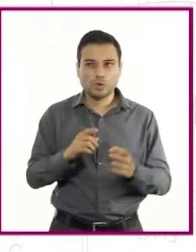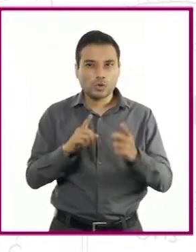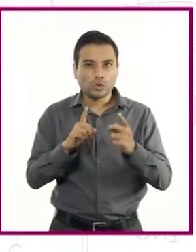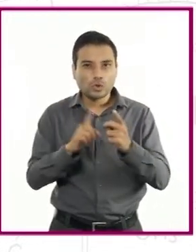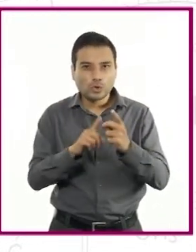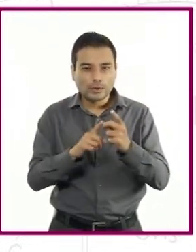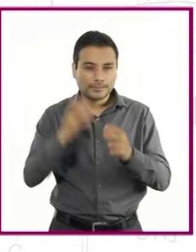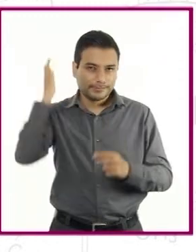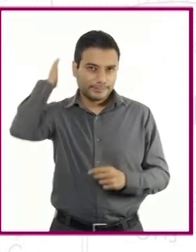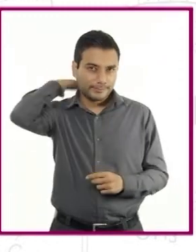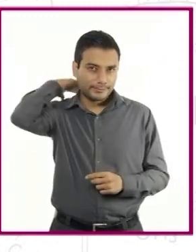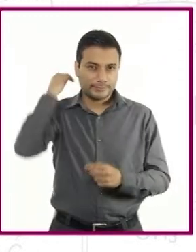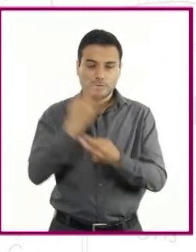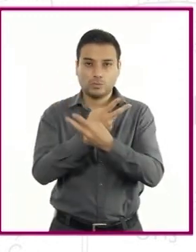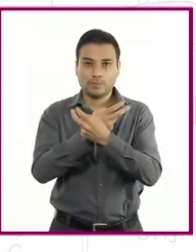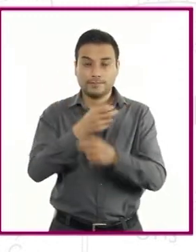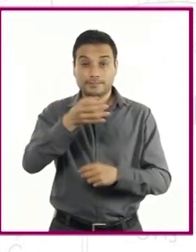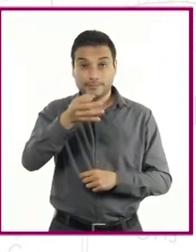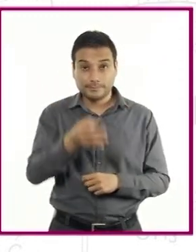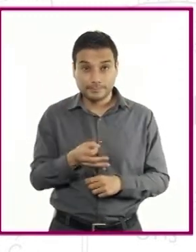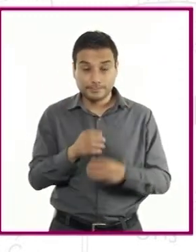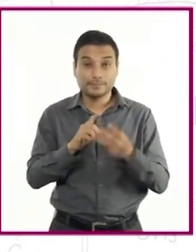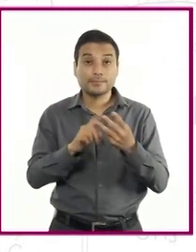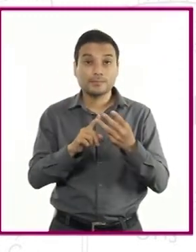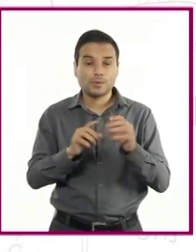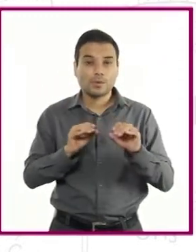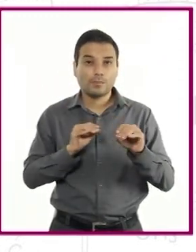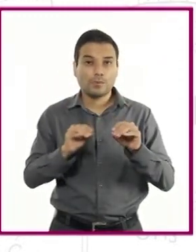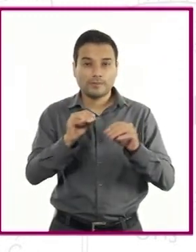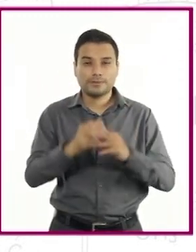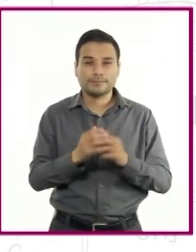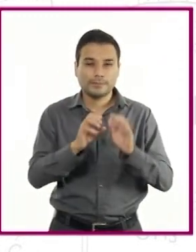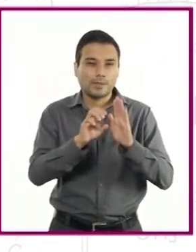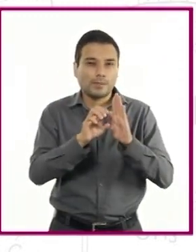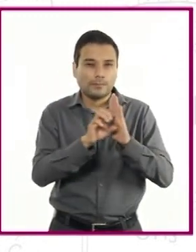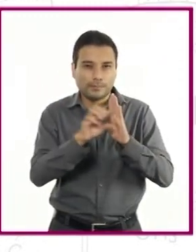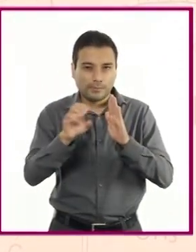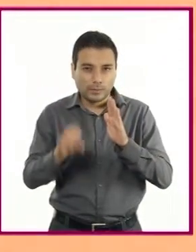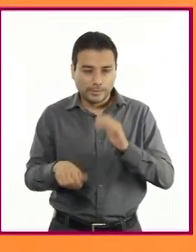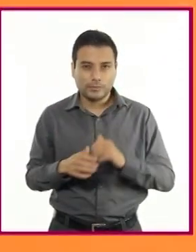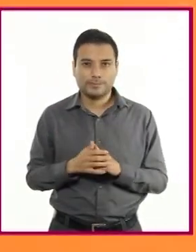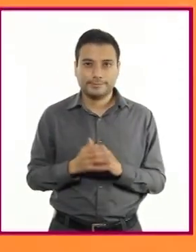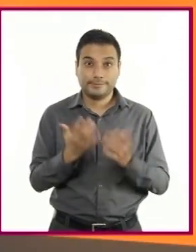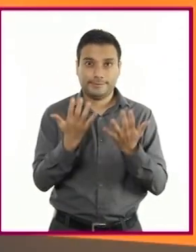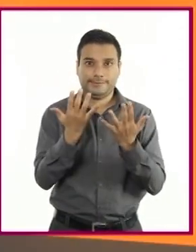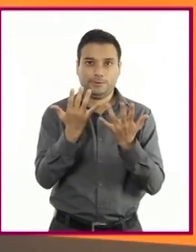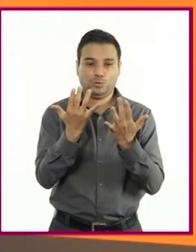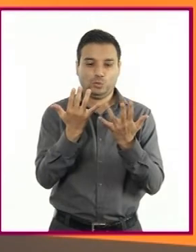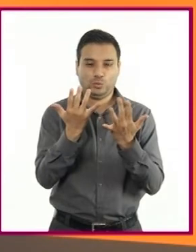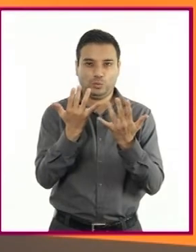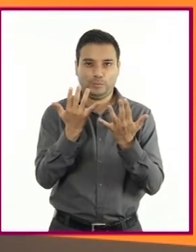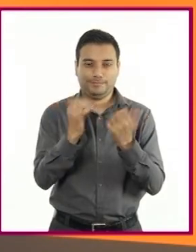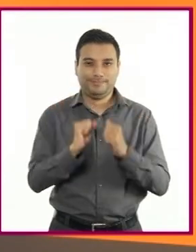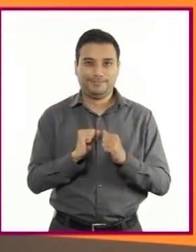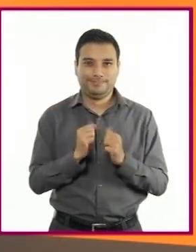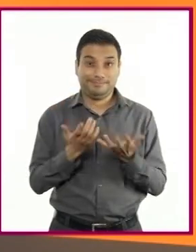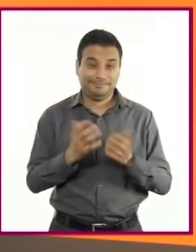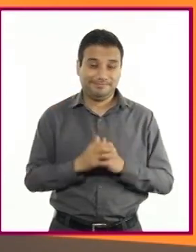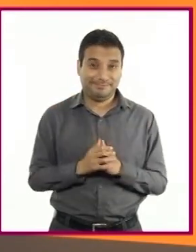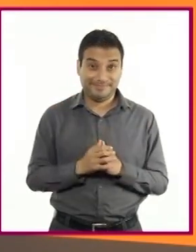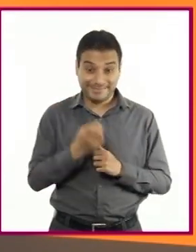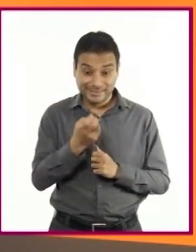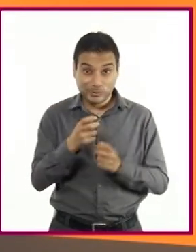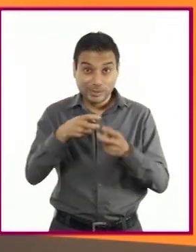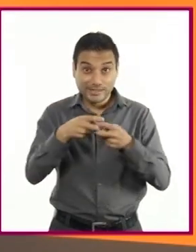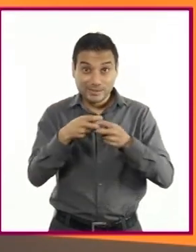columna vertebral. Y articulaciones móviles, como las que tienen en los dedos. Estas